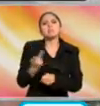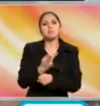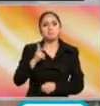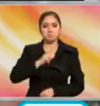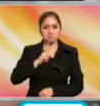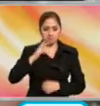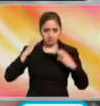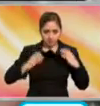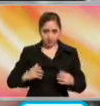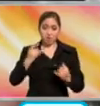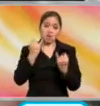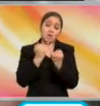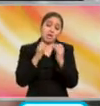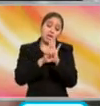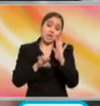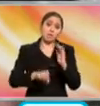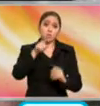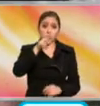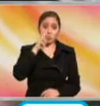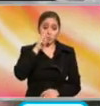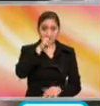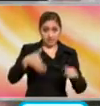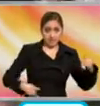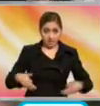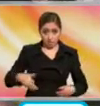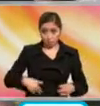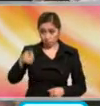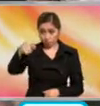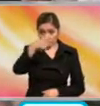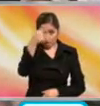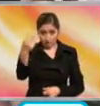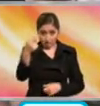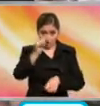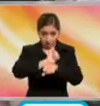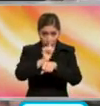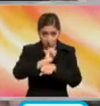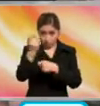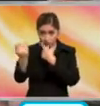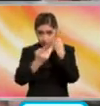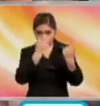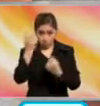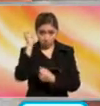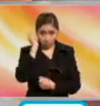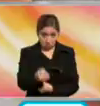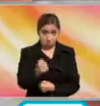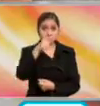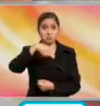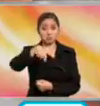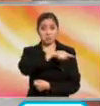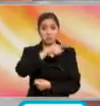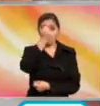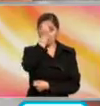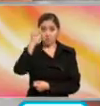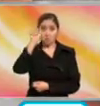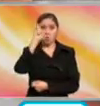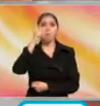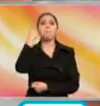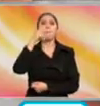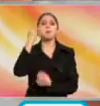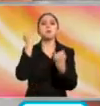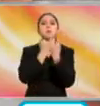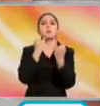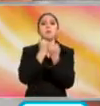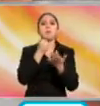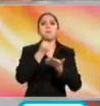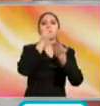Teatro del Granero a ver Homo Empathicus. No son ninguno de ellos famosos, pero merecen un Oscar cualquiera uno de ellos. Wow. Wow. Hay que ver Eso nos esto,